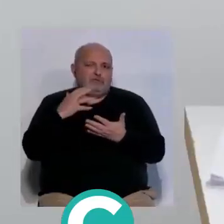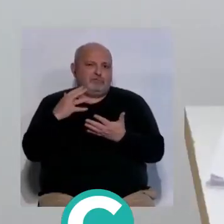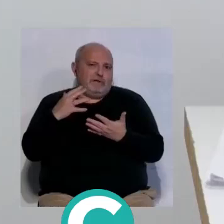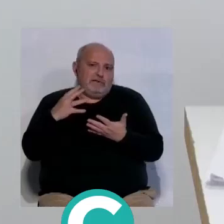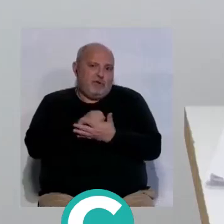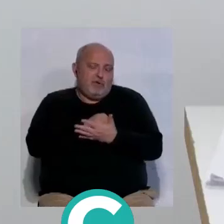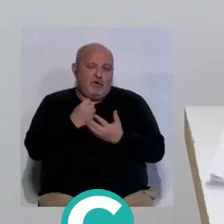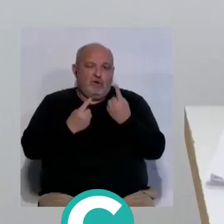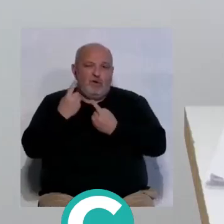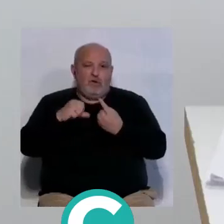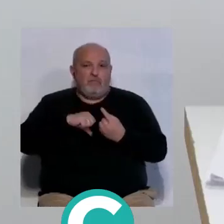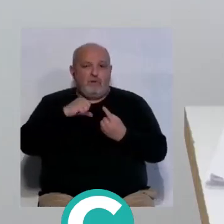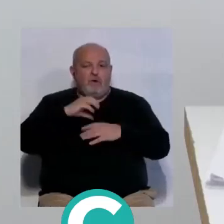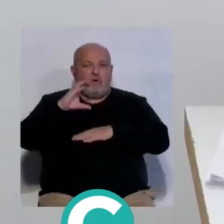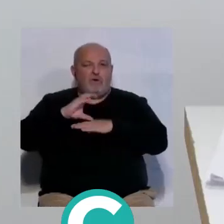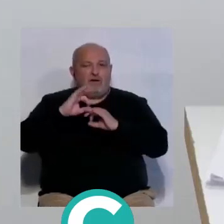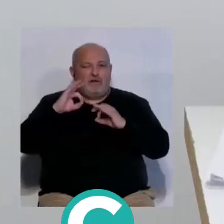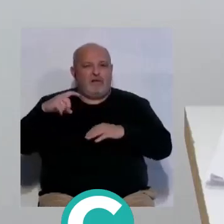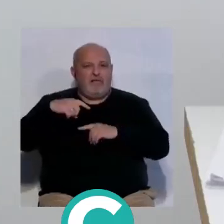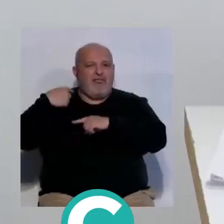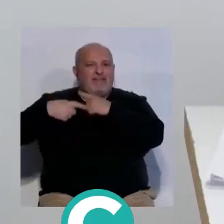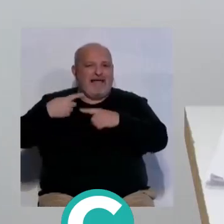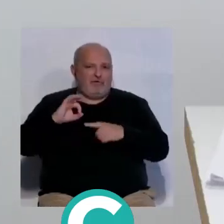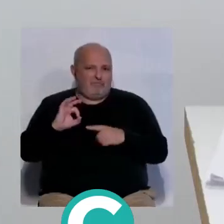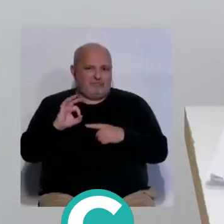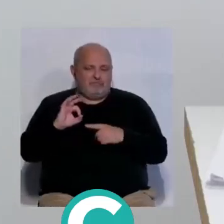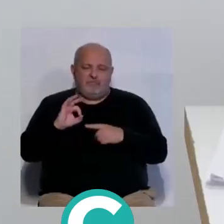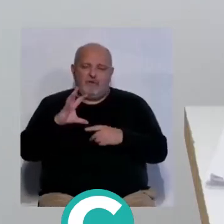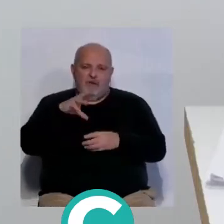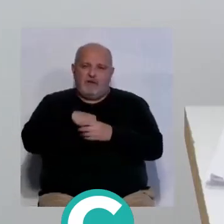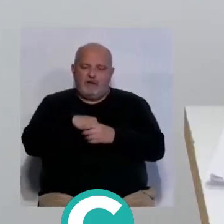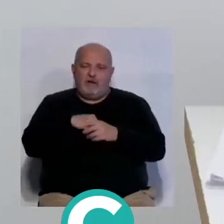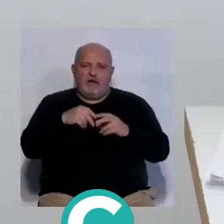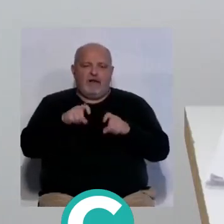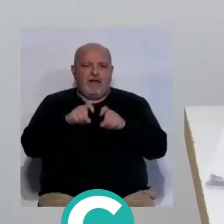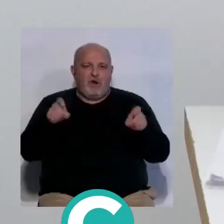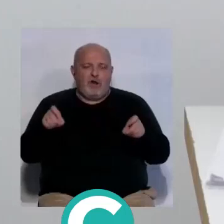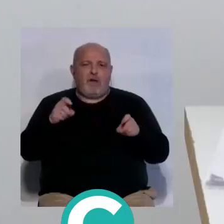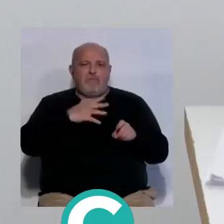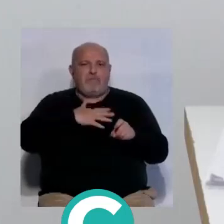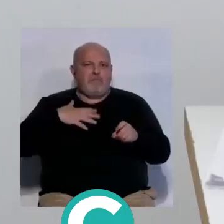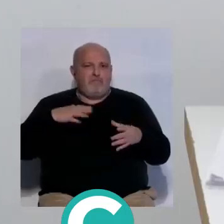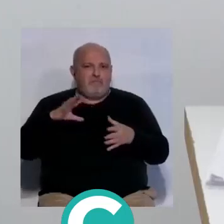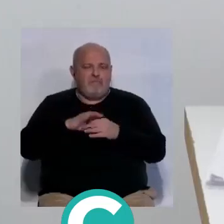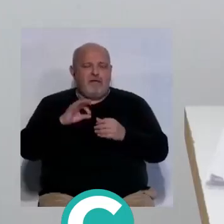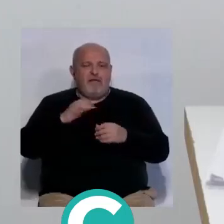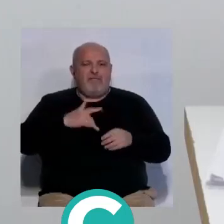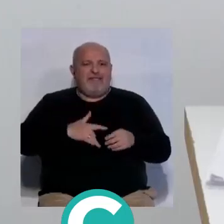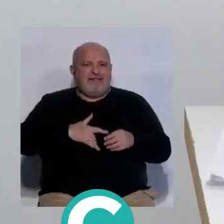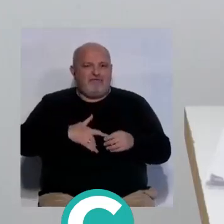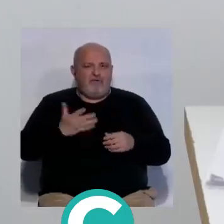hospital o de cualquier hospital que tenga una consulta de cáncer hereditario. Tiene que estar muy implicada ginecología y patología mamaria, servicio de